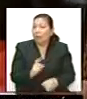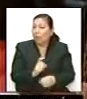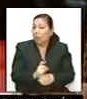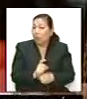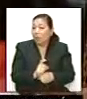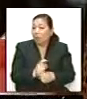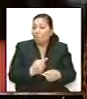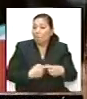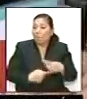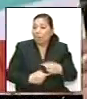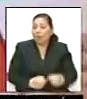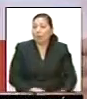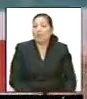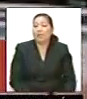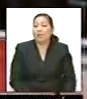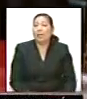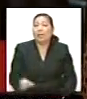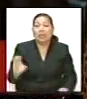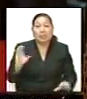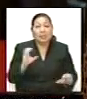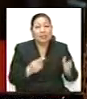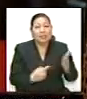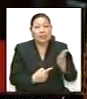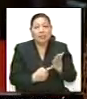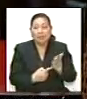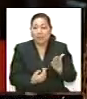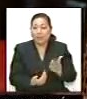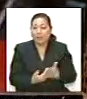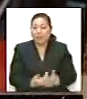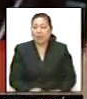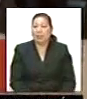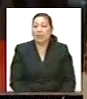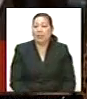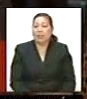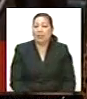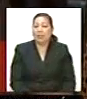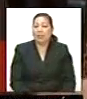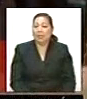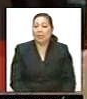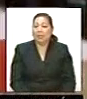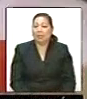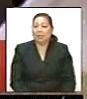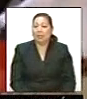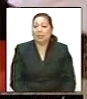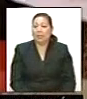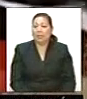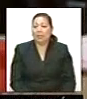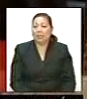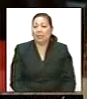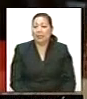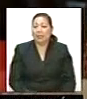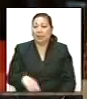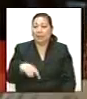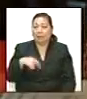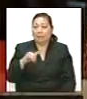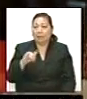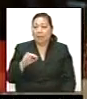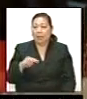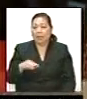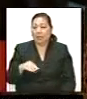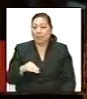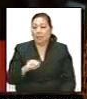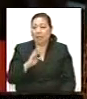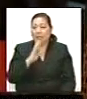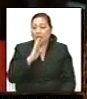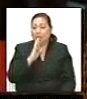y volvemos a lo mismo, ciencia, tecnología e innovación. Y voy a centrarme un poco en el tema de pymes. Hablamos